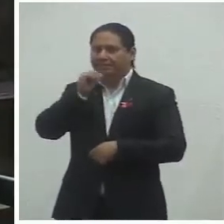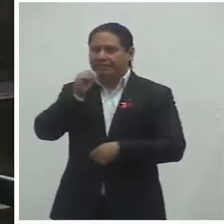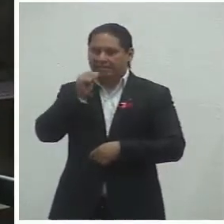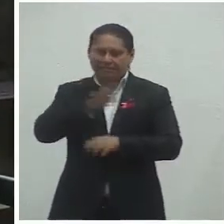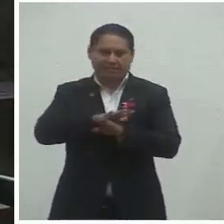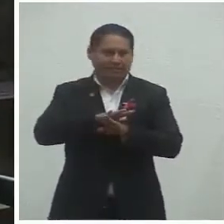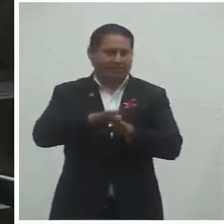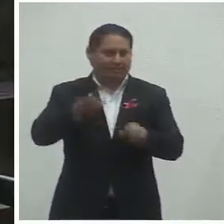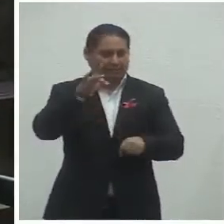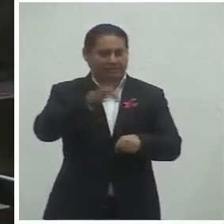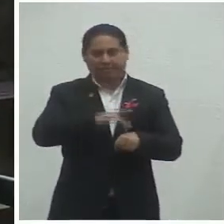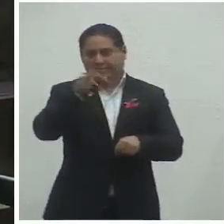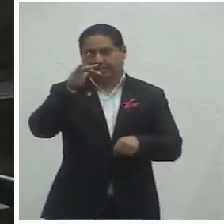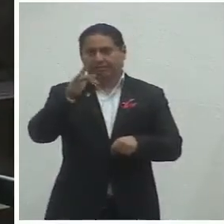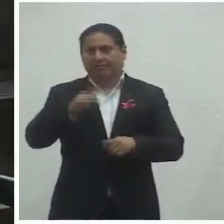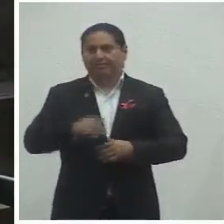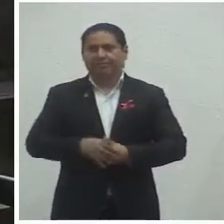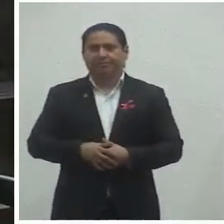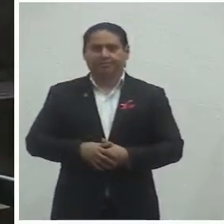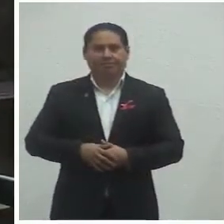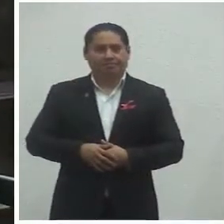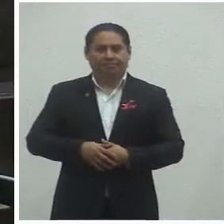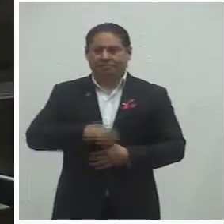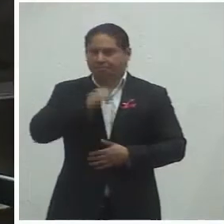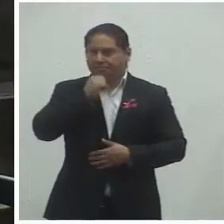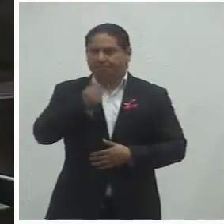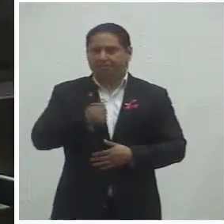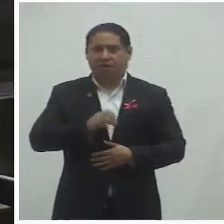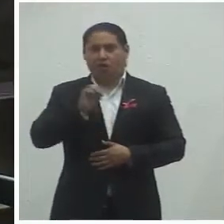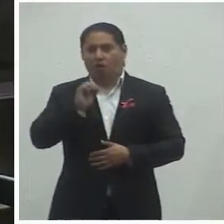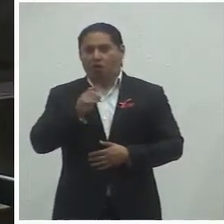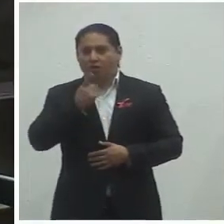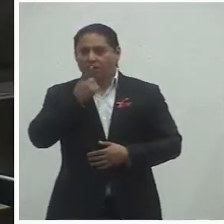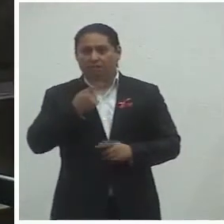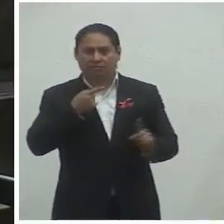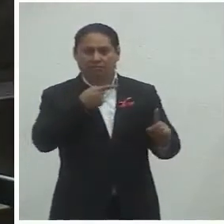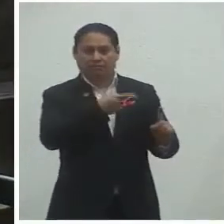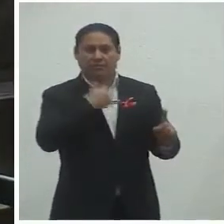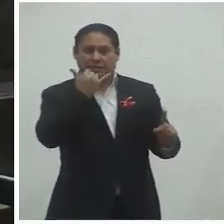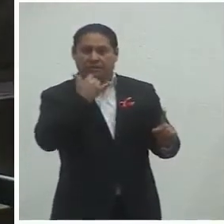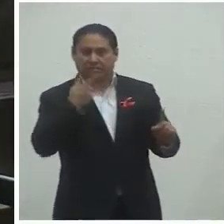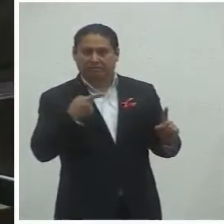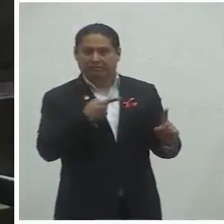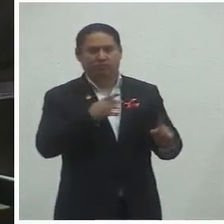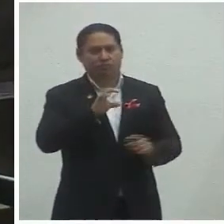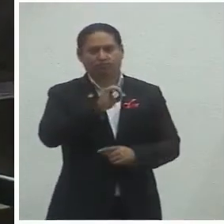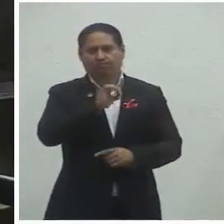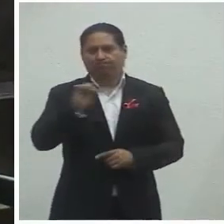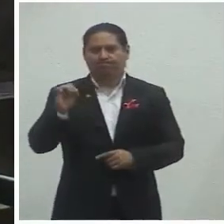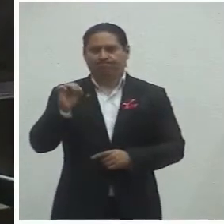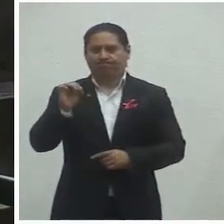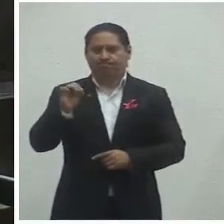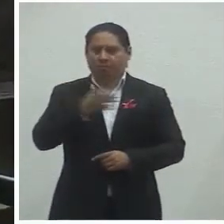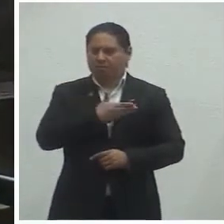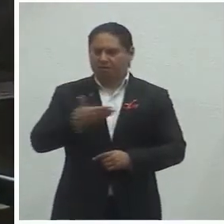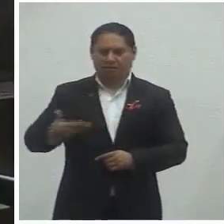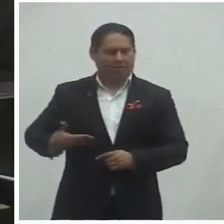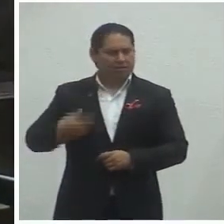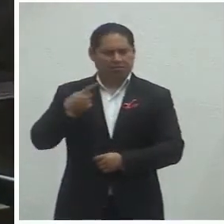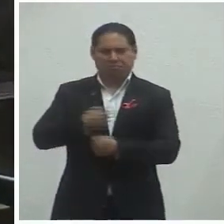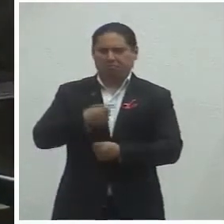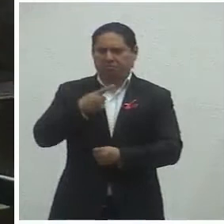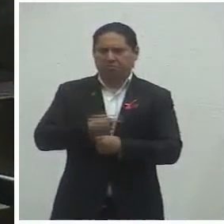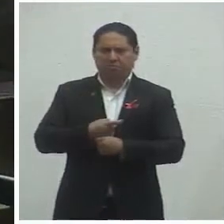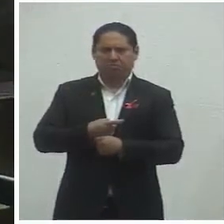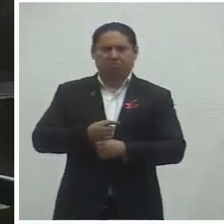o equipo de trabajo se atrevía a señalar sus errores. El presidente lo podía todo y se llegó